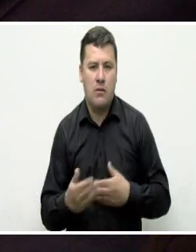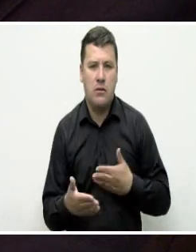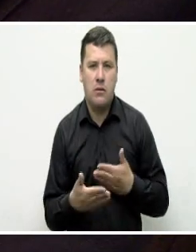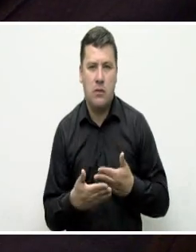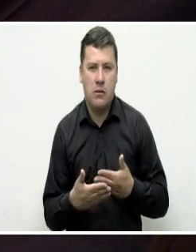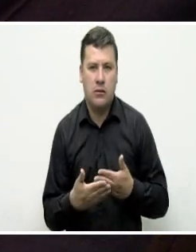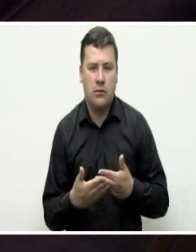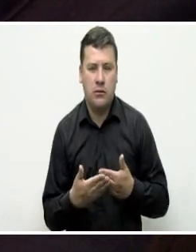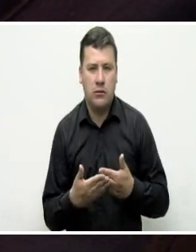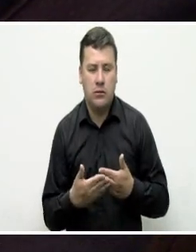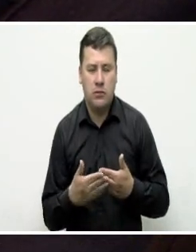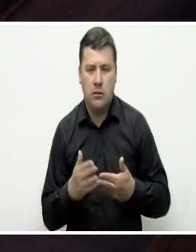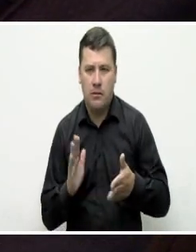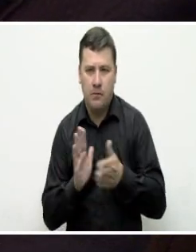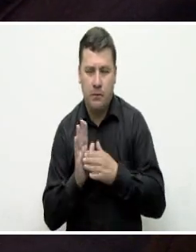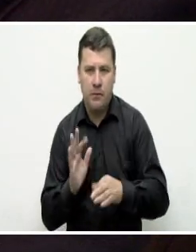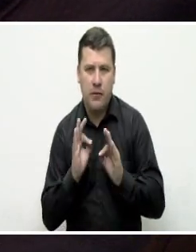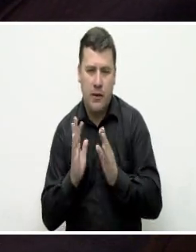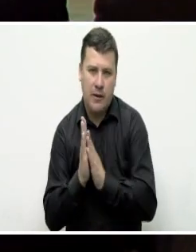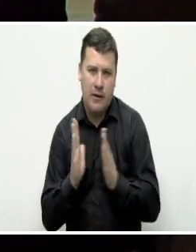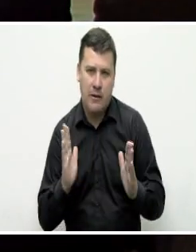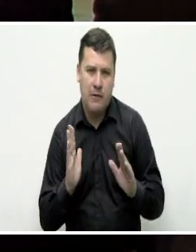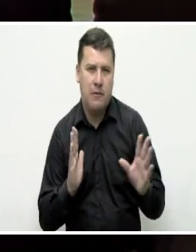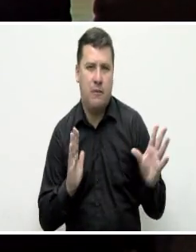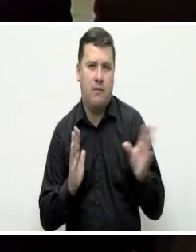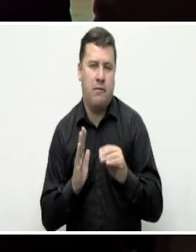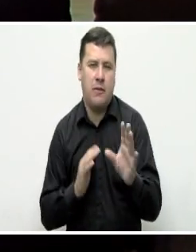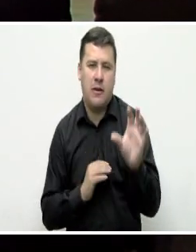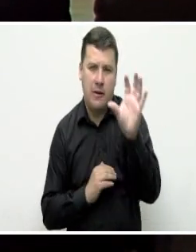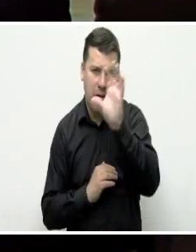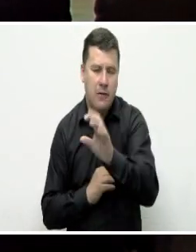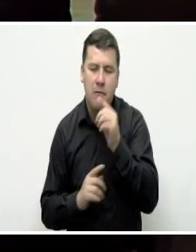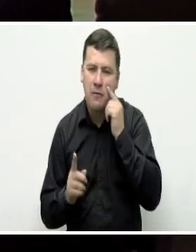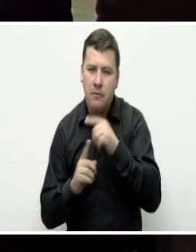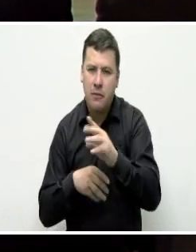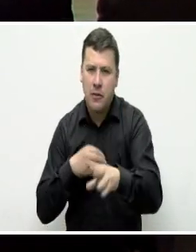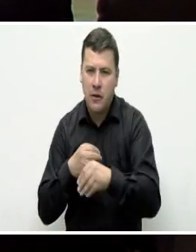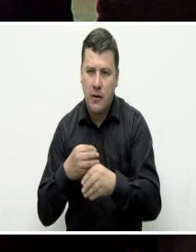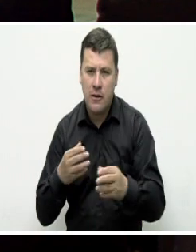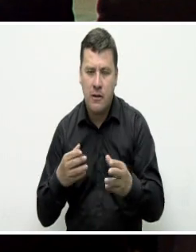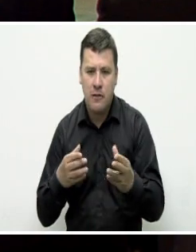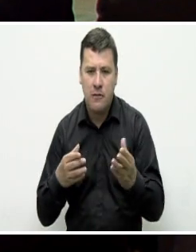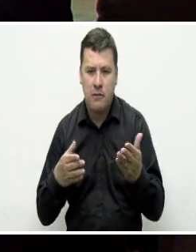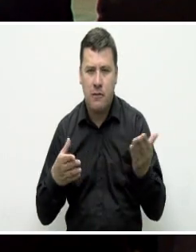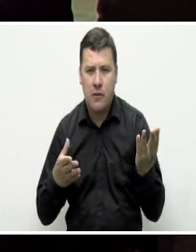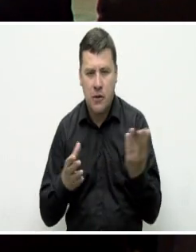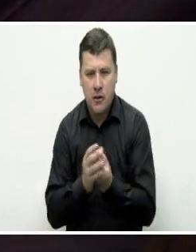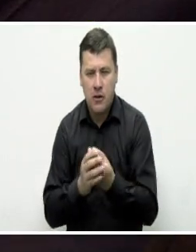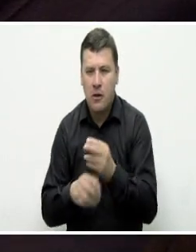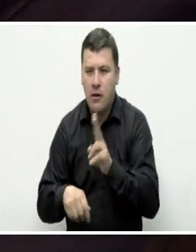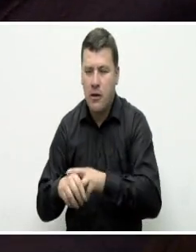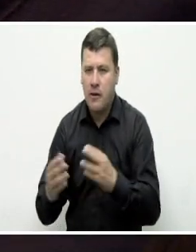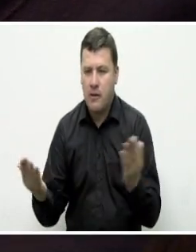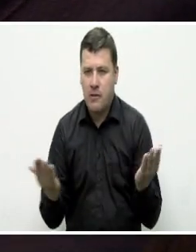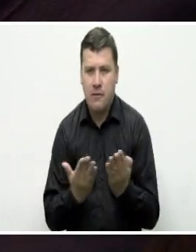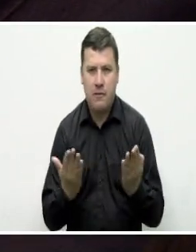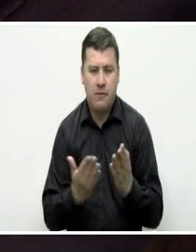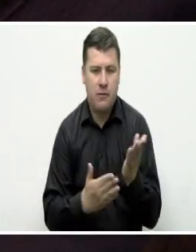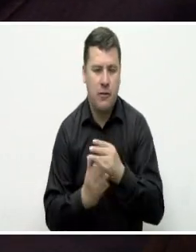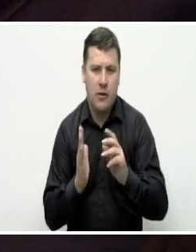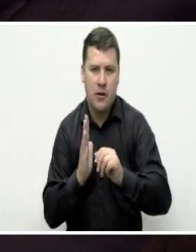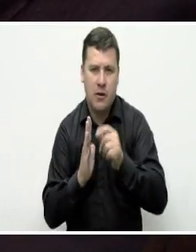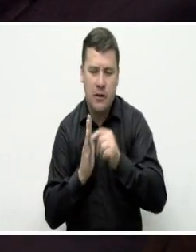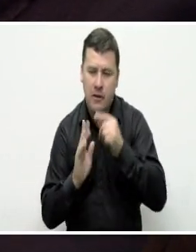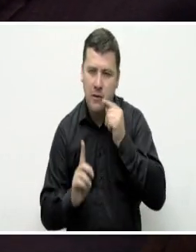el despliegue del sistema de gestión de calidad a todo el país mediante la inclusión de todas las delegaciones y todas las